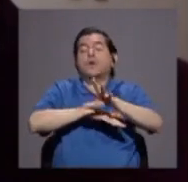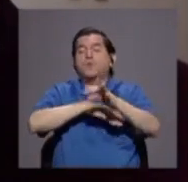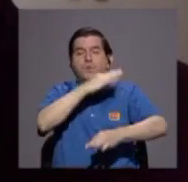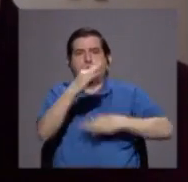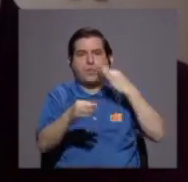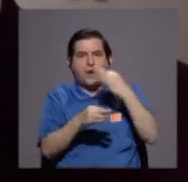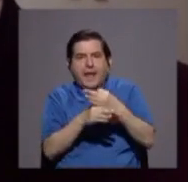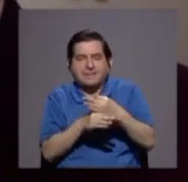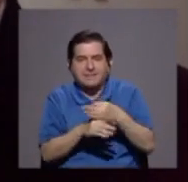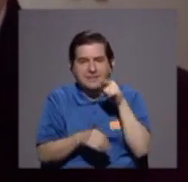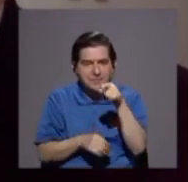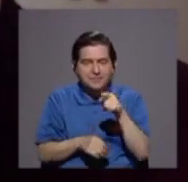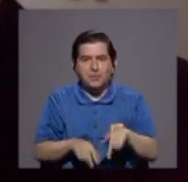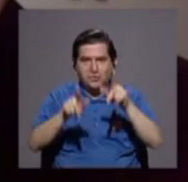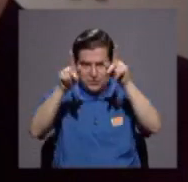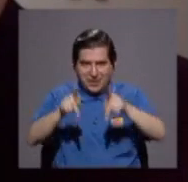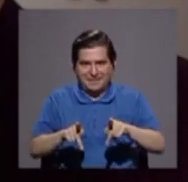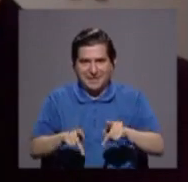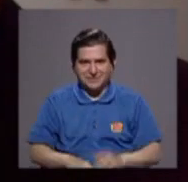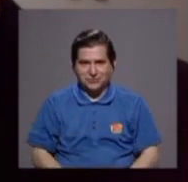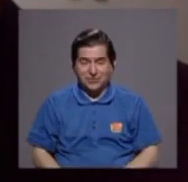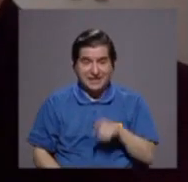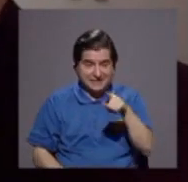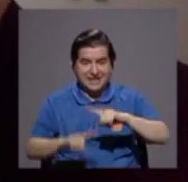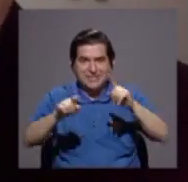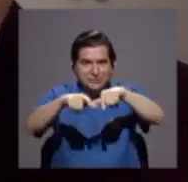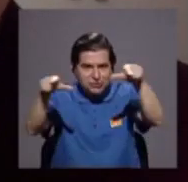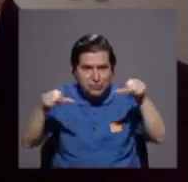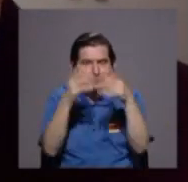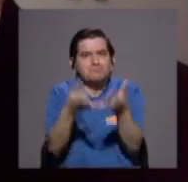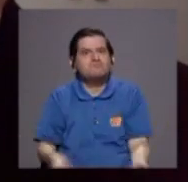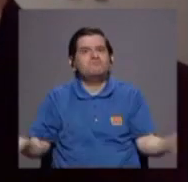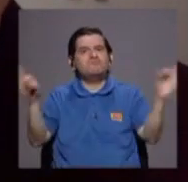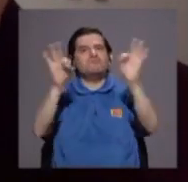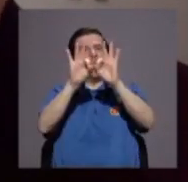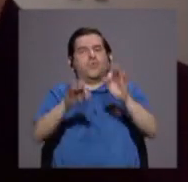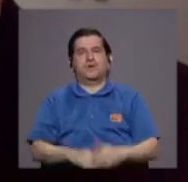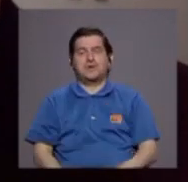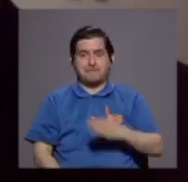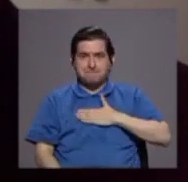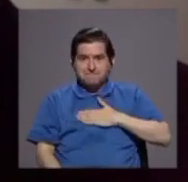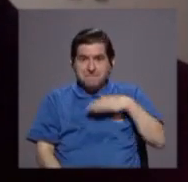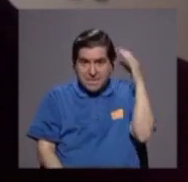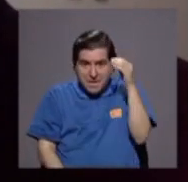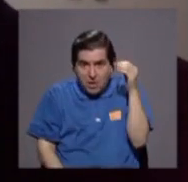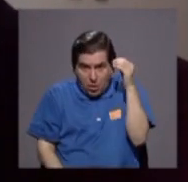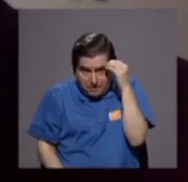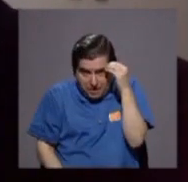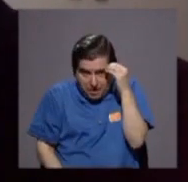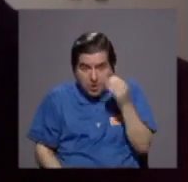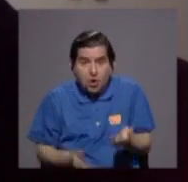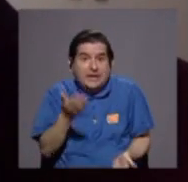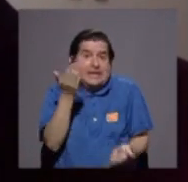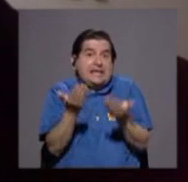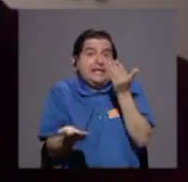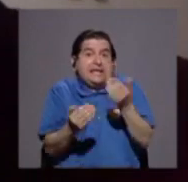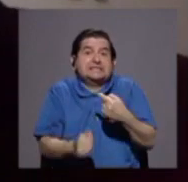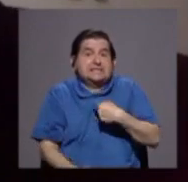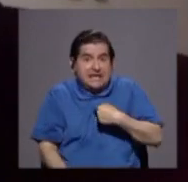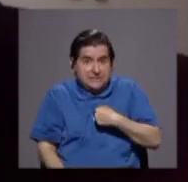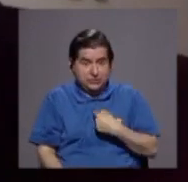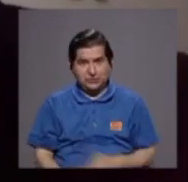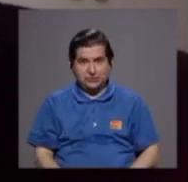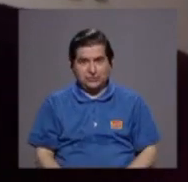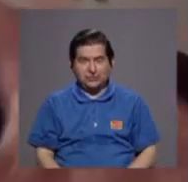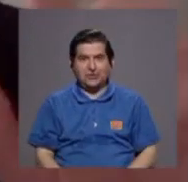tipo de electores en esos estados es clave. Mi impresión, y tal vez aquí estoy haciendo